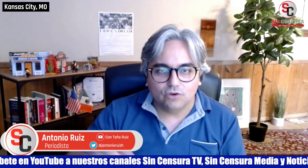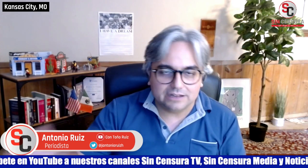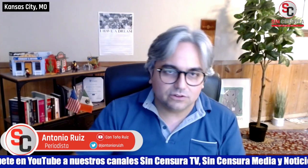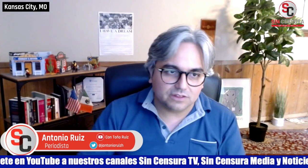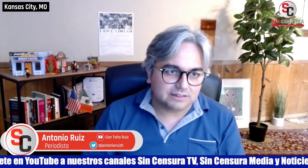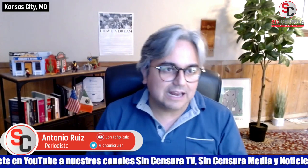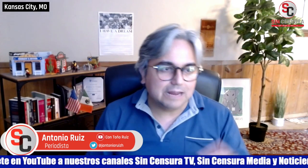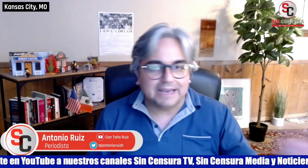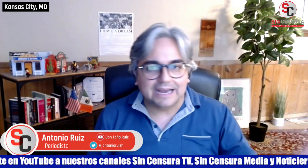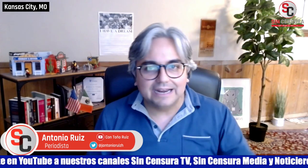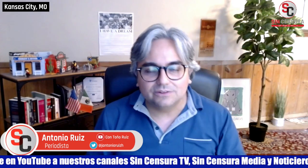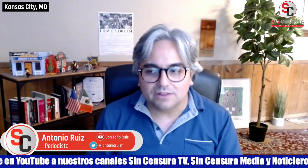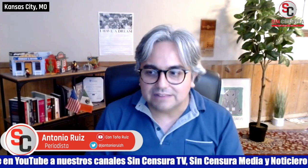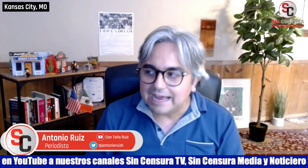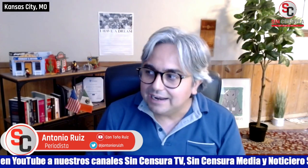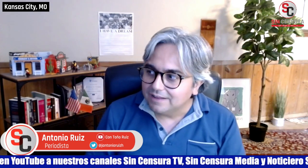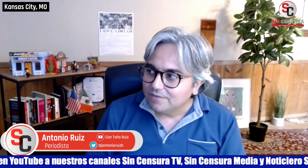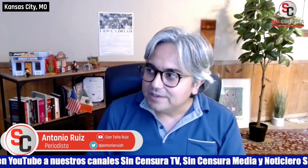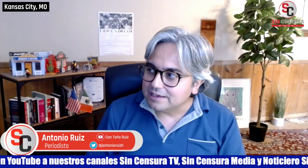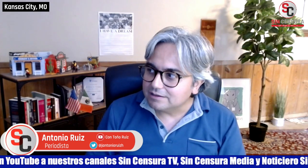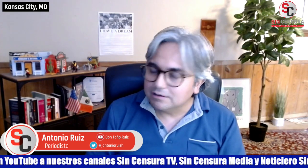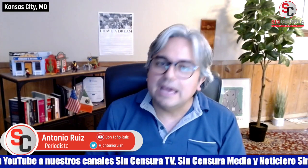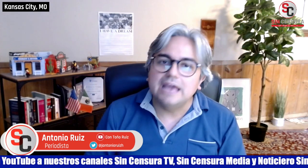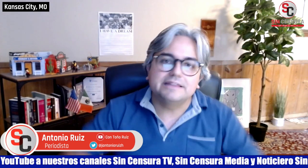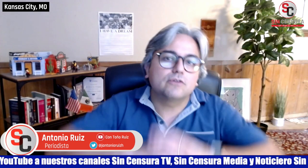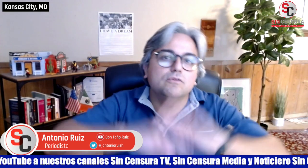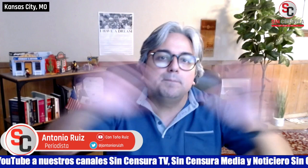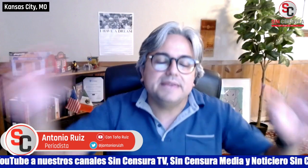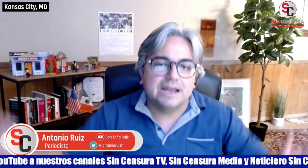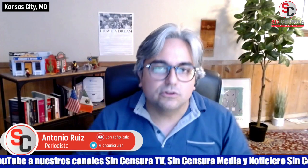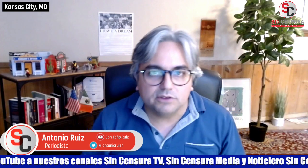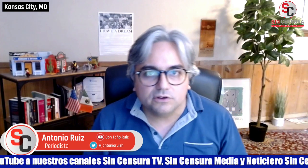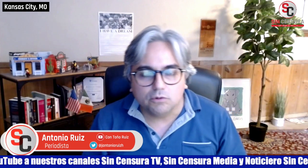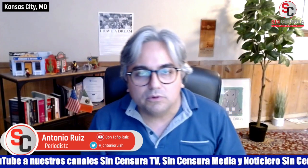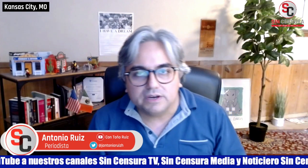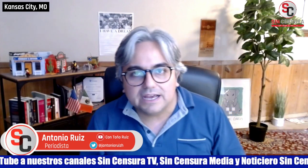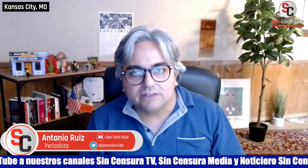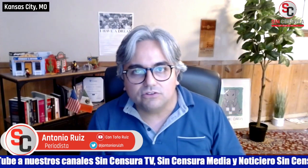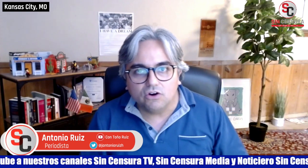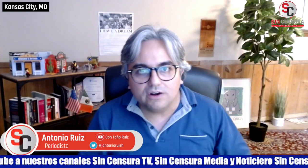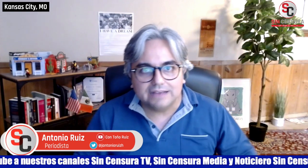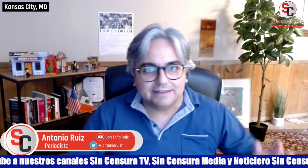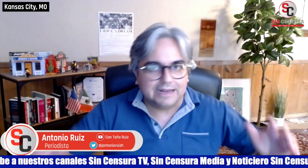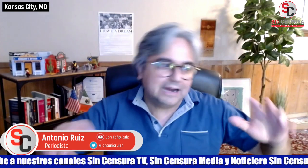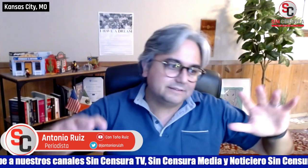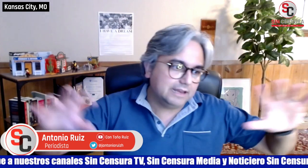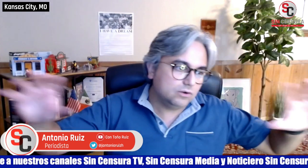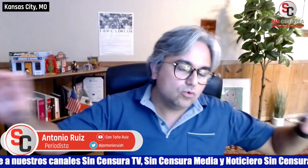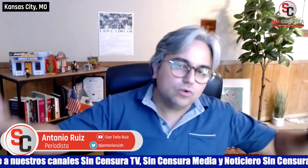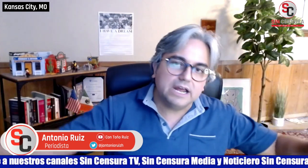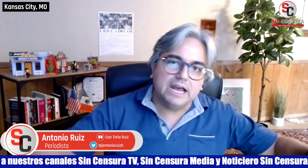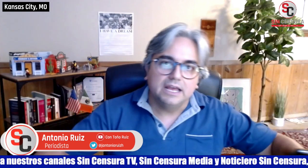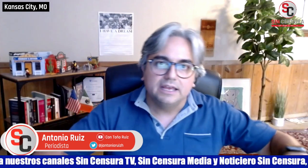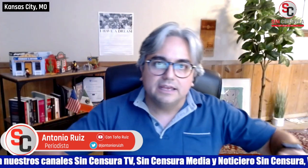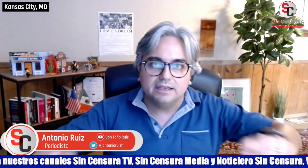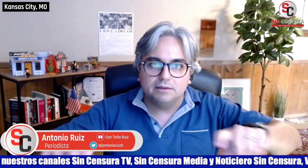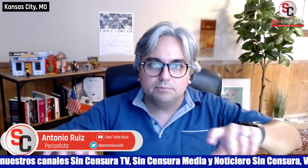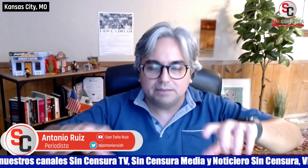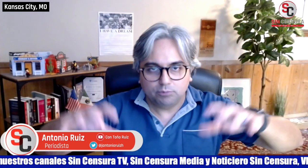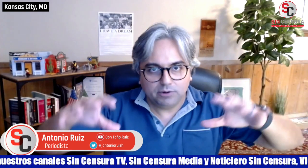a fulanito de tal, a menganito de tal, e interrumpían los medios de comunicación, ahí salía García